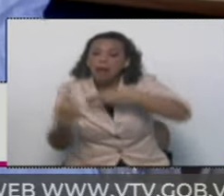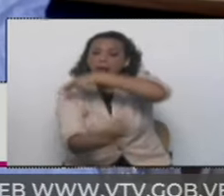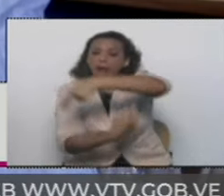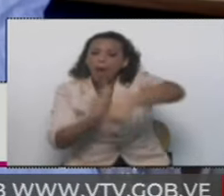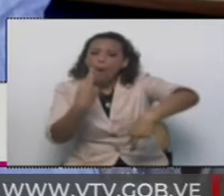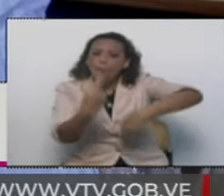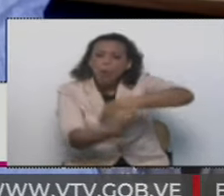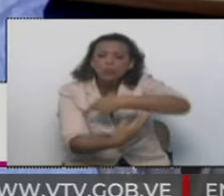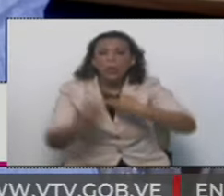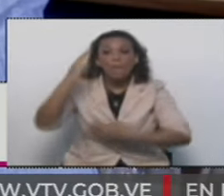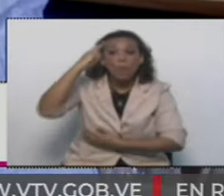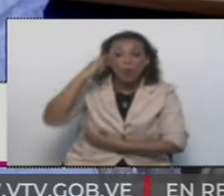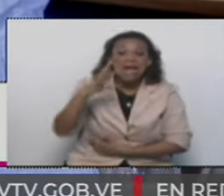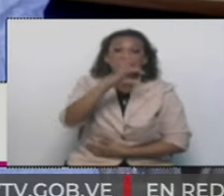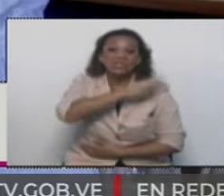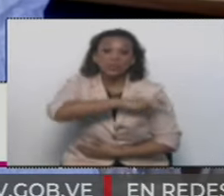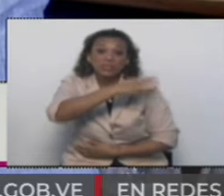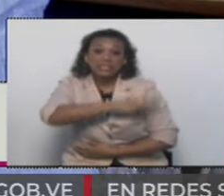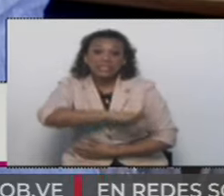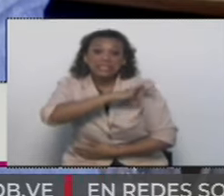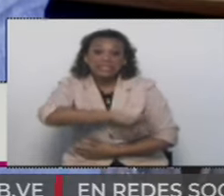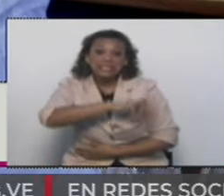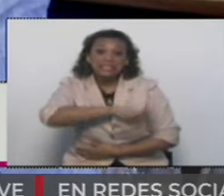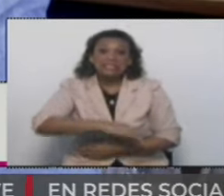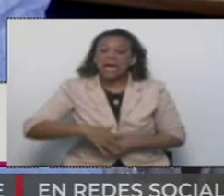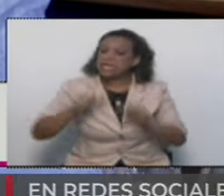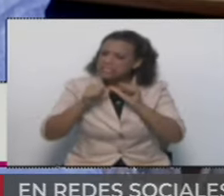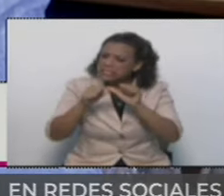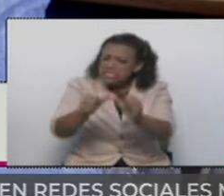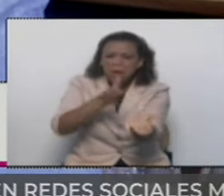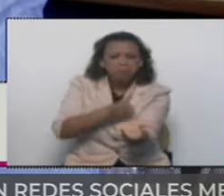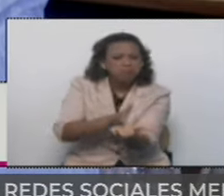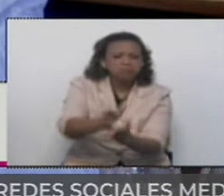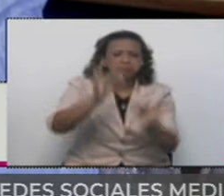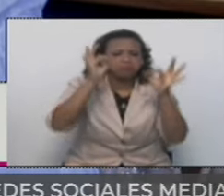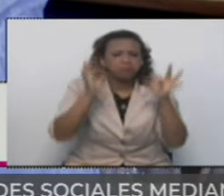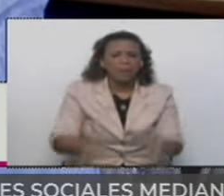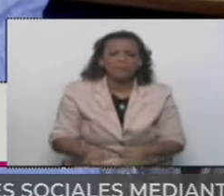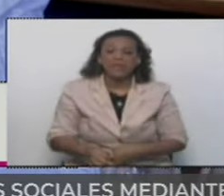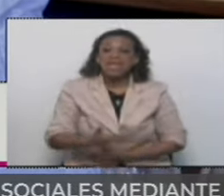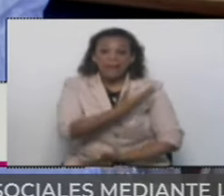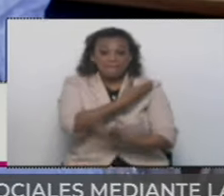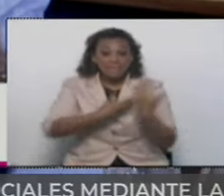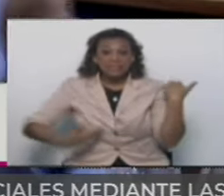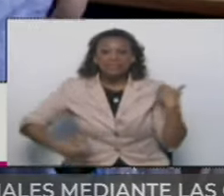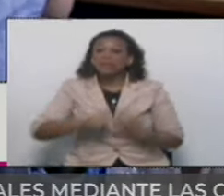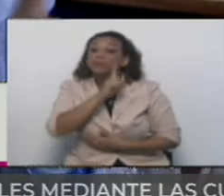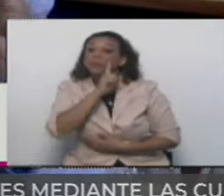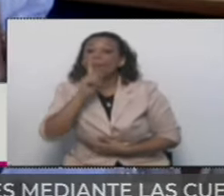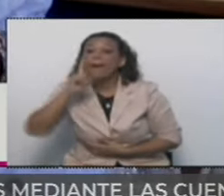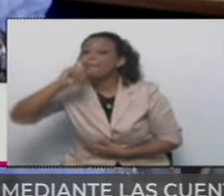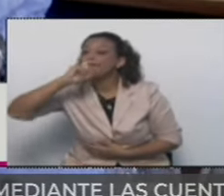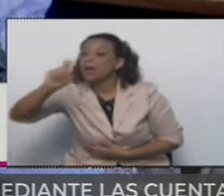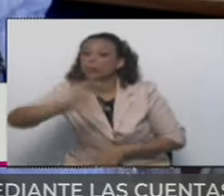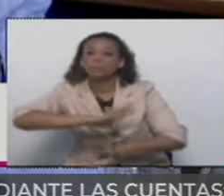democrática, bolivariana, socialista, sigue su marcha. Que el presidente se llama Nicolás Maduro